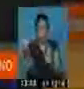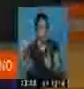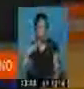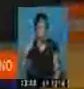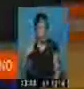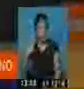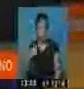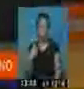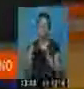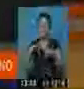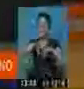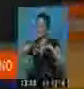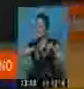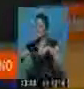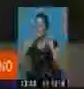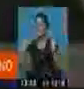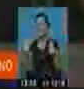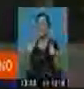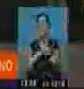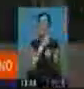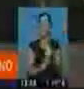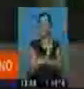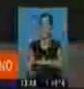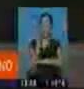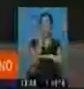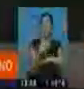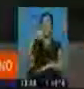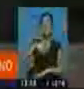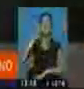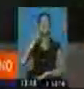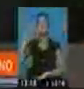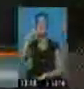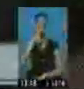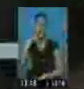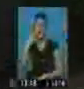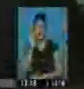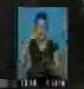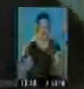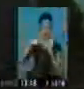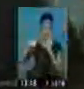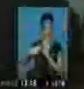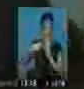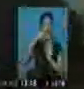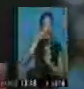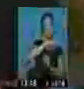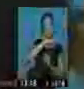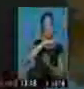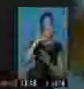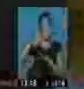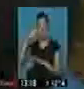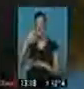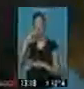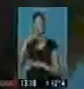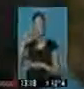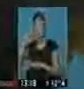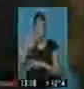podría haber un gobierno que asuma en minoría. Es decir, con una parte del Partido Socialista que lo apoye y otra parte